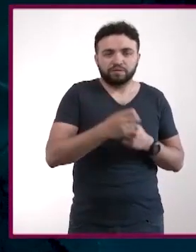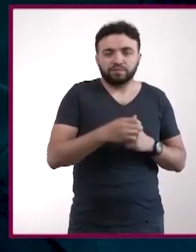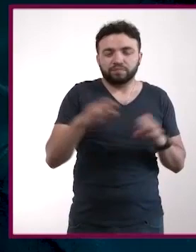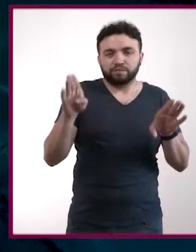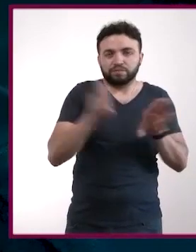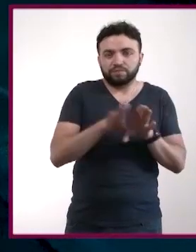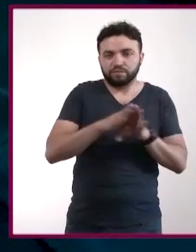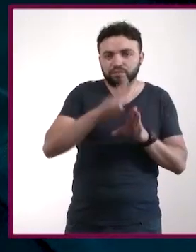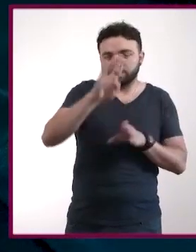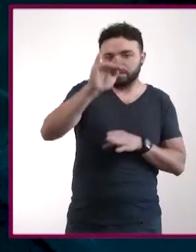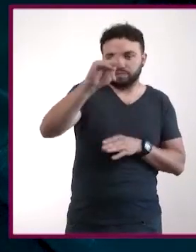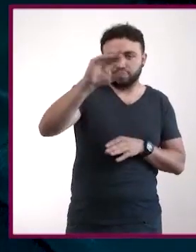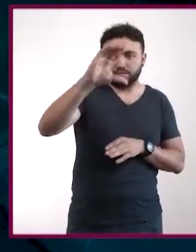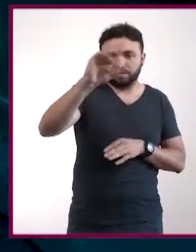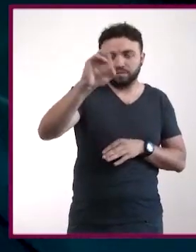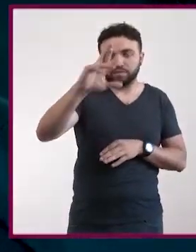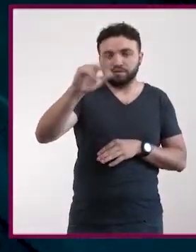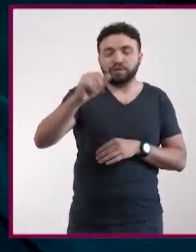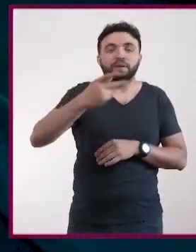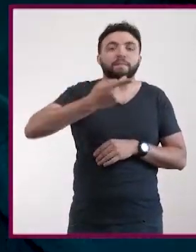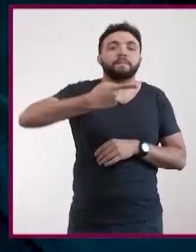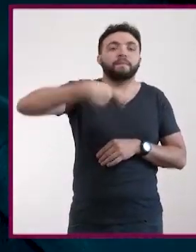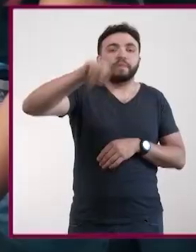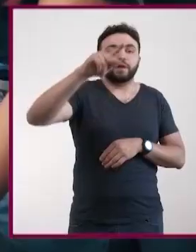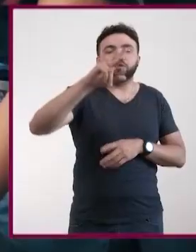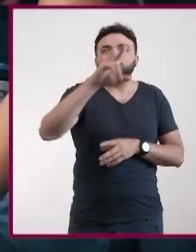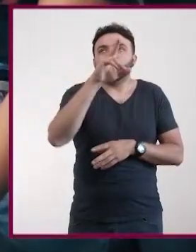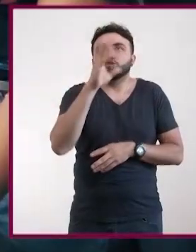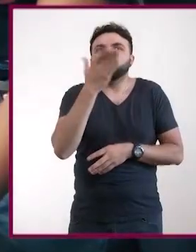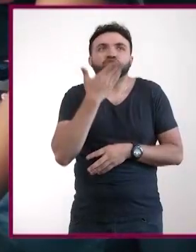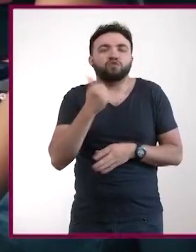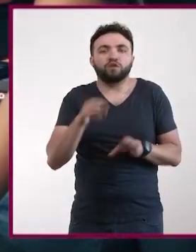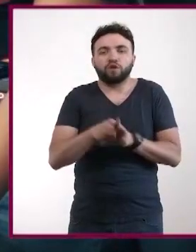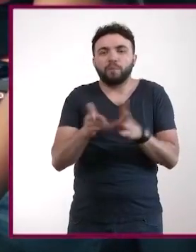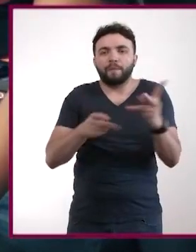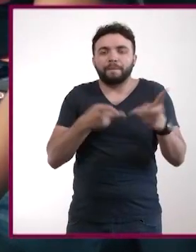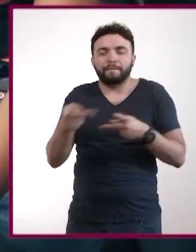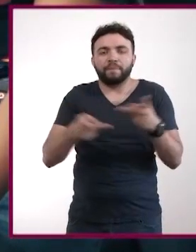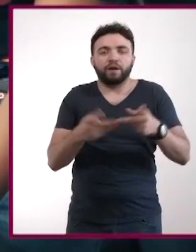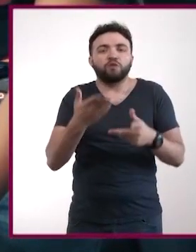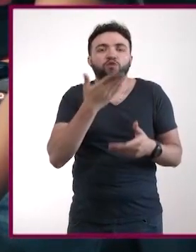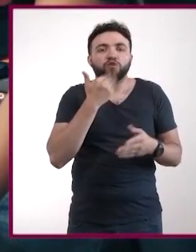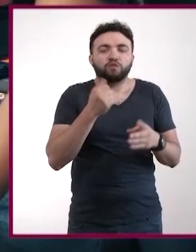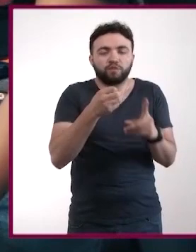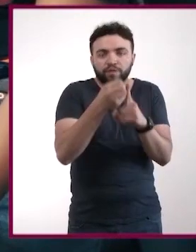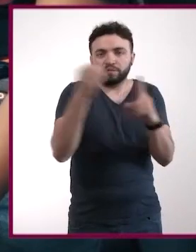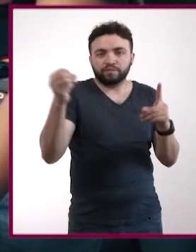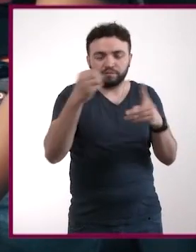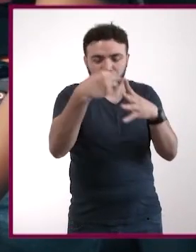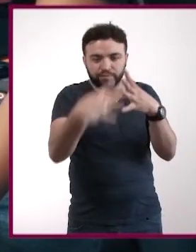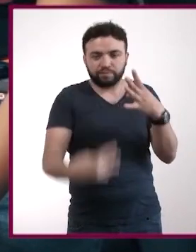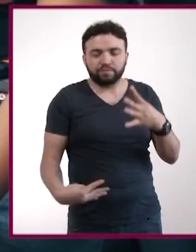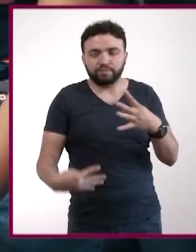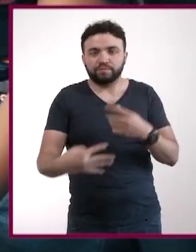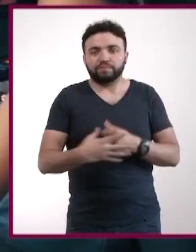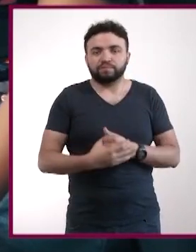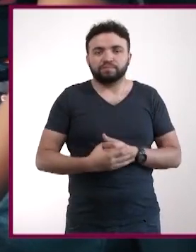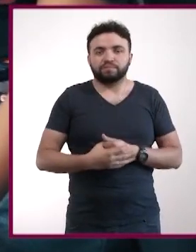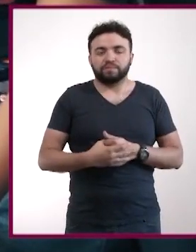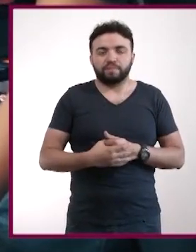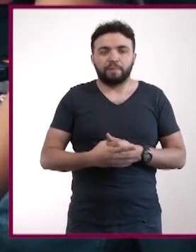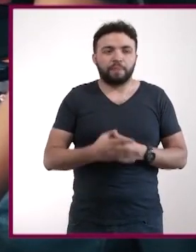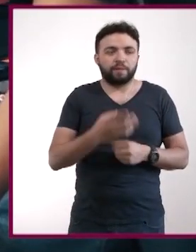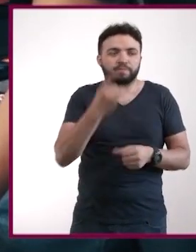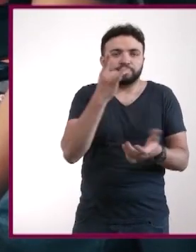una especie de bitácora, pero que no está planeada, digamos. No hay pasos, sino... ¿Cómo